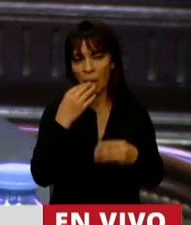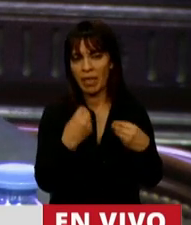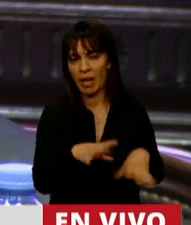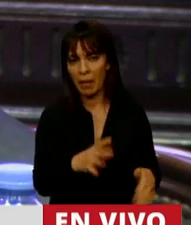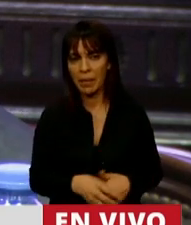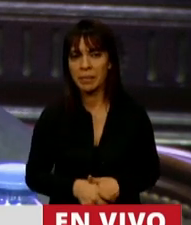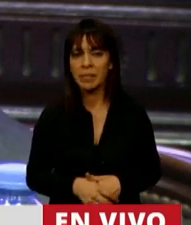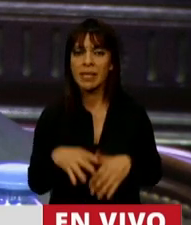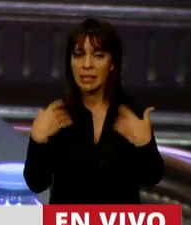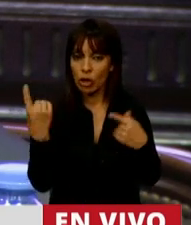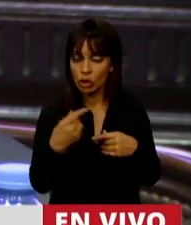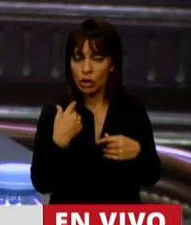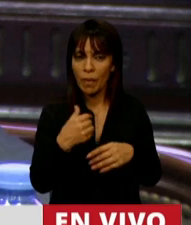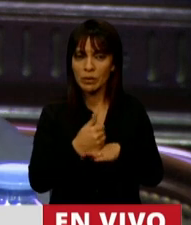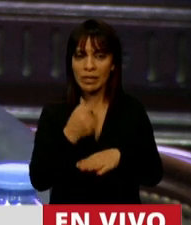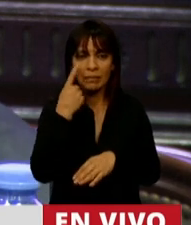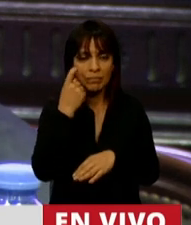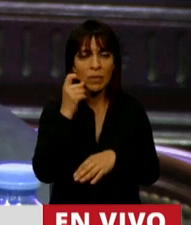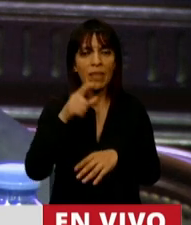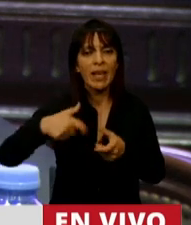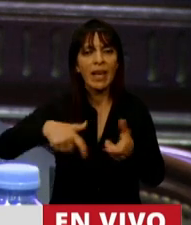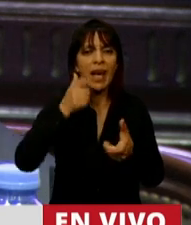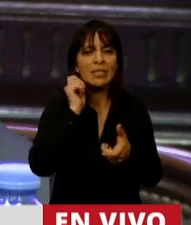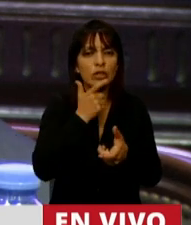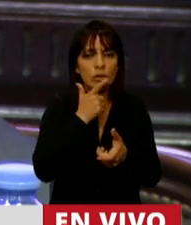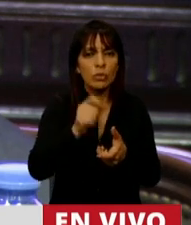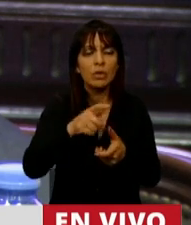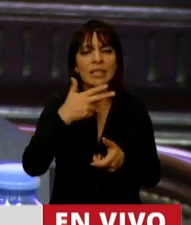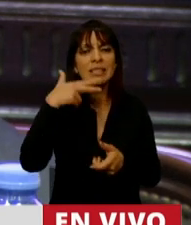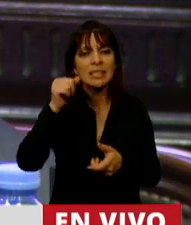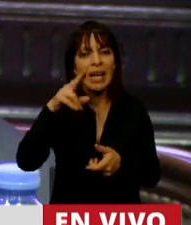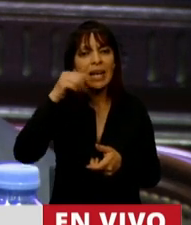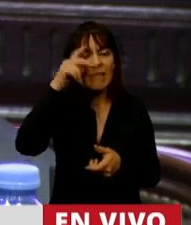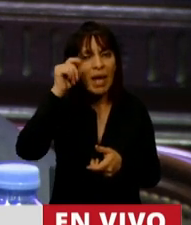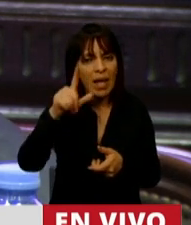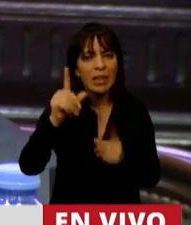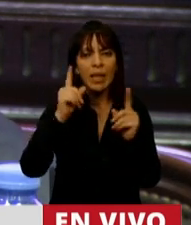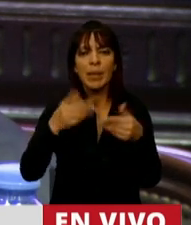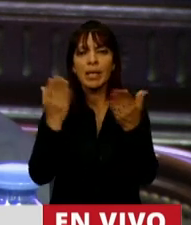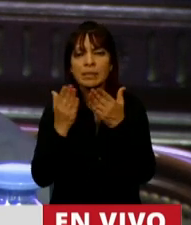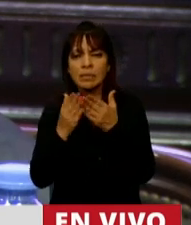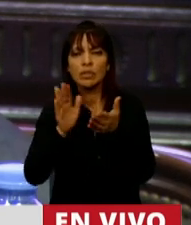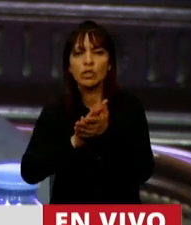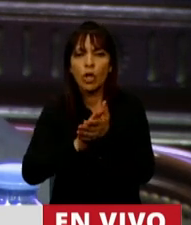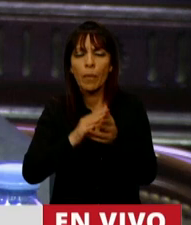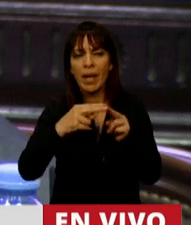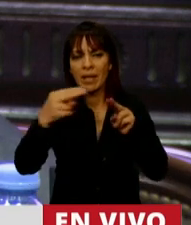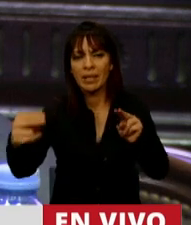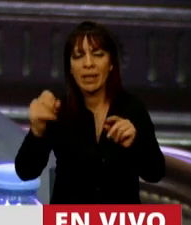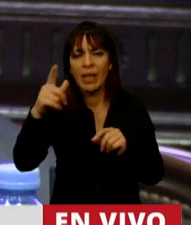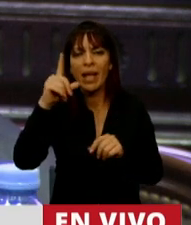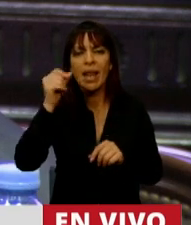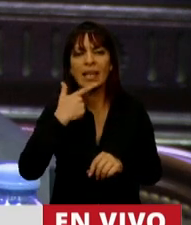muy atentos a la ejecución del gasoducto de San Rafael, a los avances en los estudios preliminares del Paso de las Leñas y en las